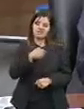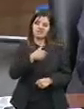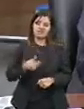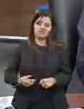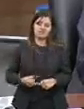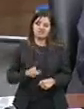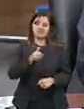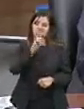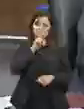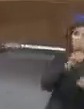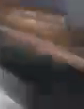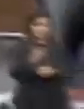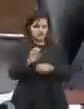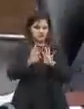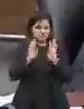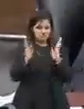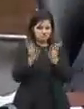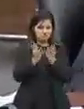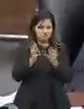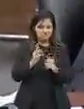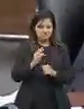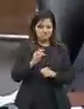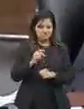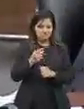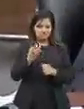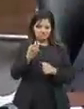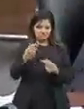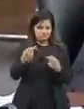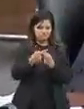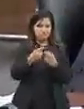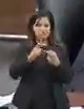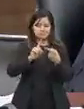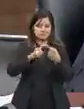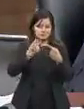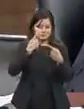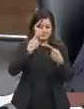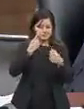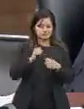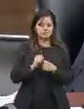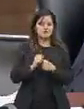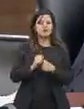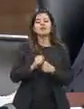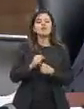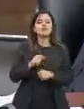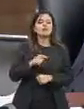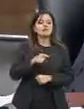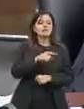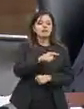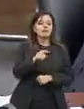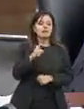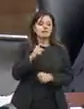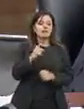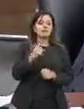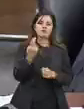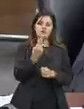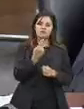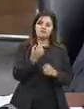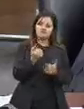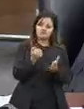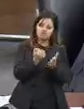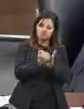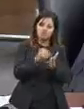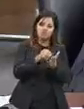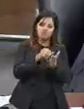permanecer en la completa impunidad. Por eso, la resistencia a pedirles expresamente la renuncia